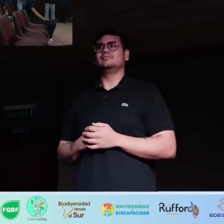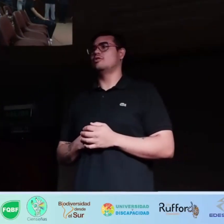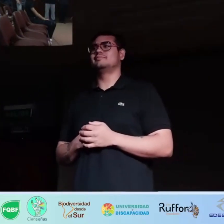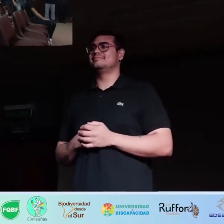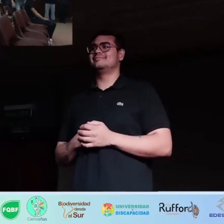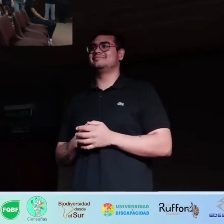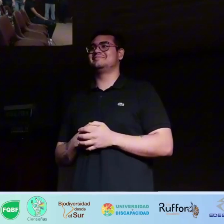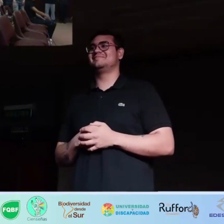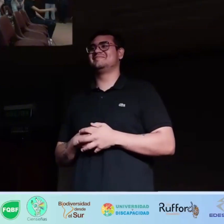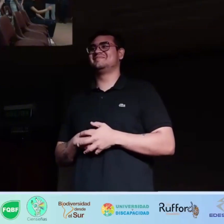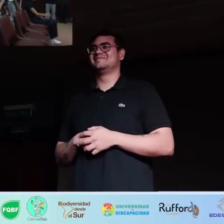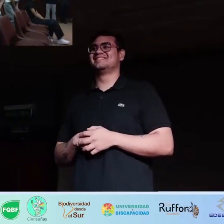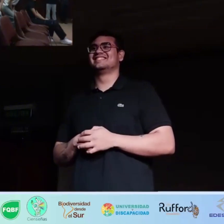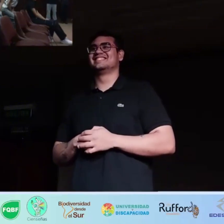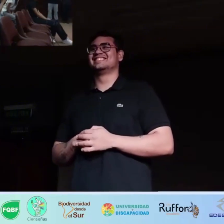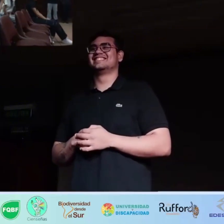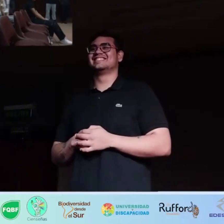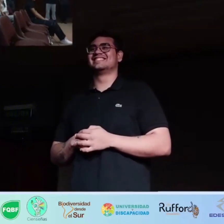¿Puedo? Ah.